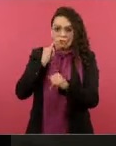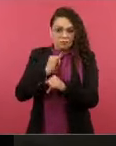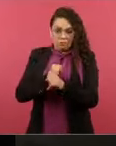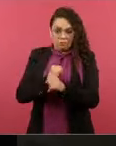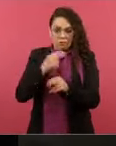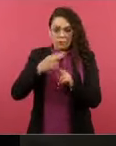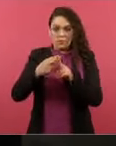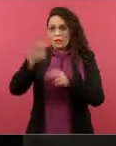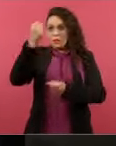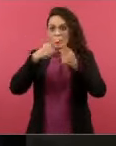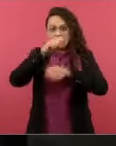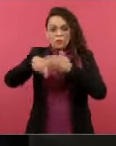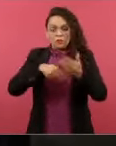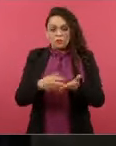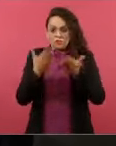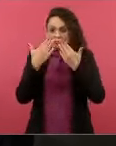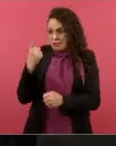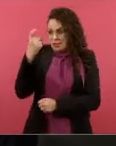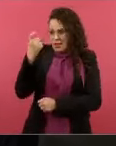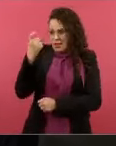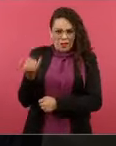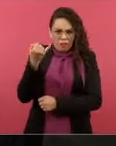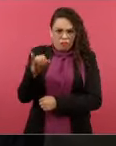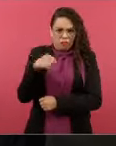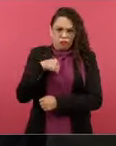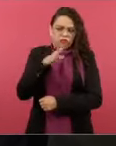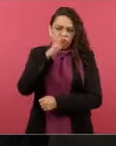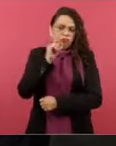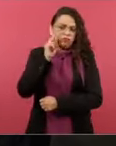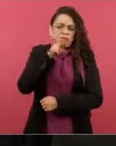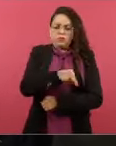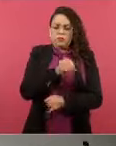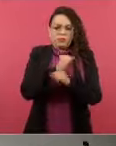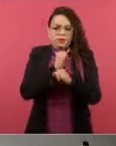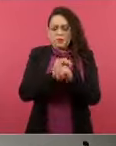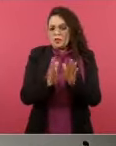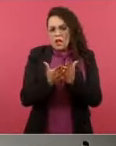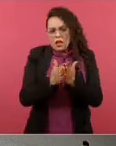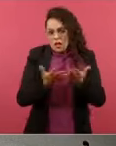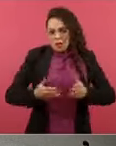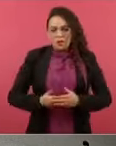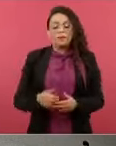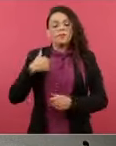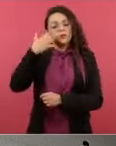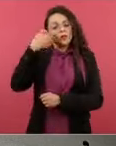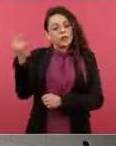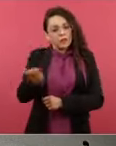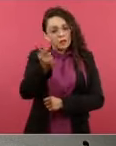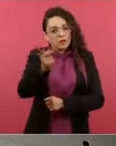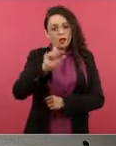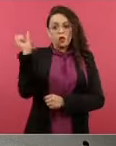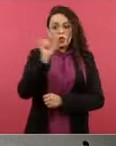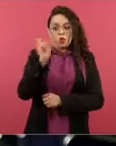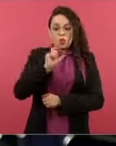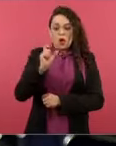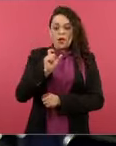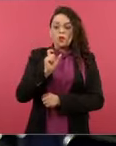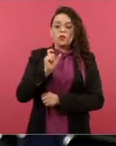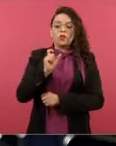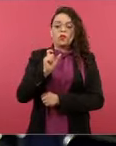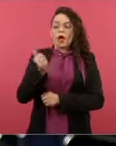último, maestra secretaria, preguntarle pues, ¿qué pasa cuando se enfrentan los alumnos a pruebas estandarizadas? Porque